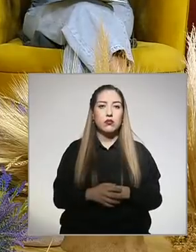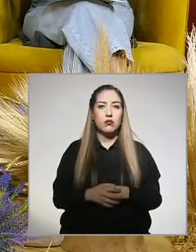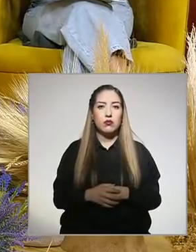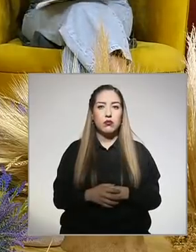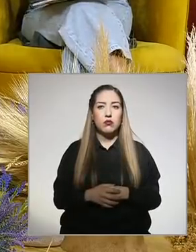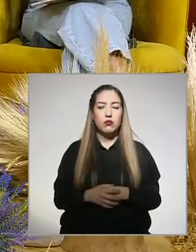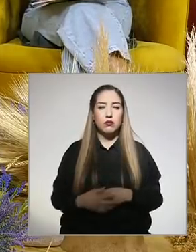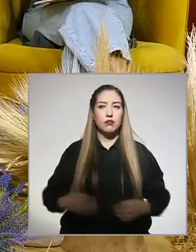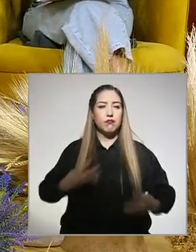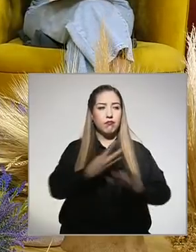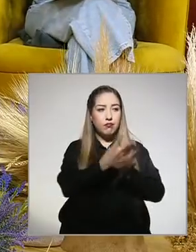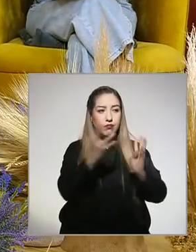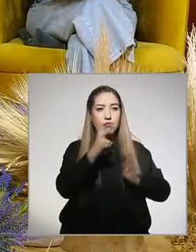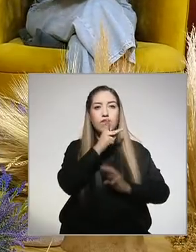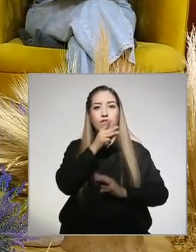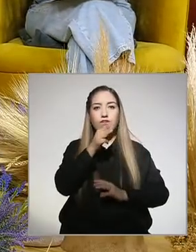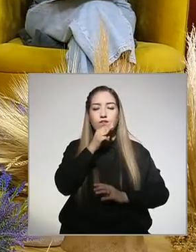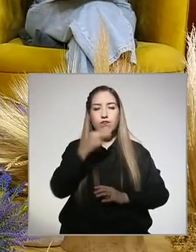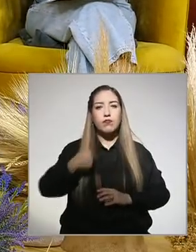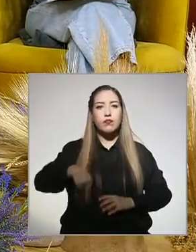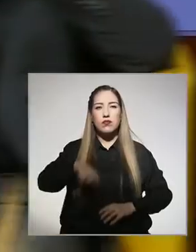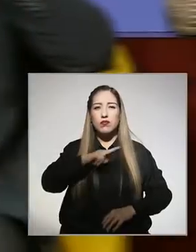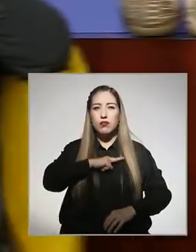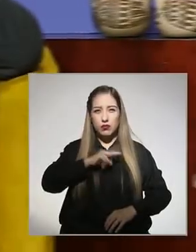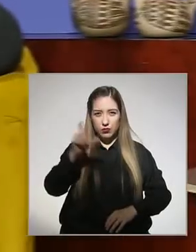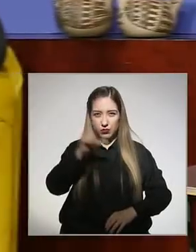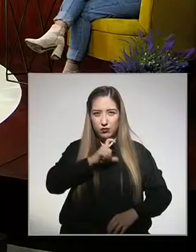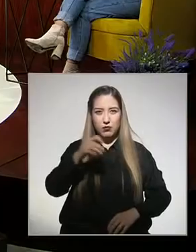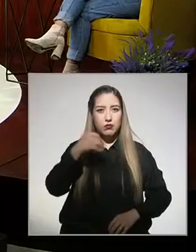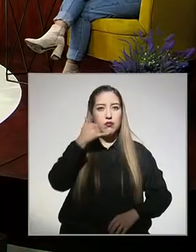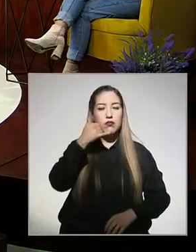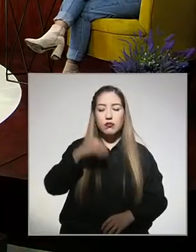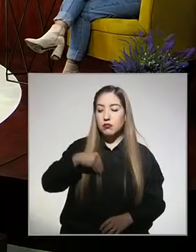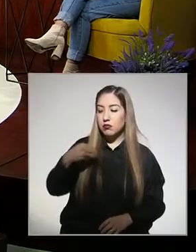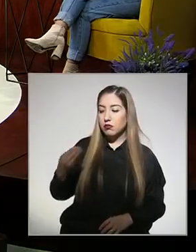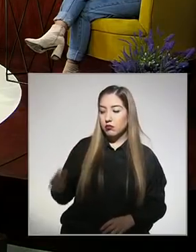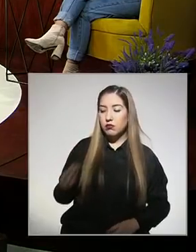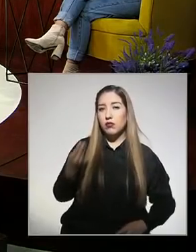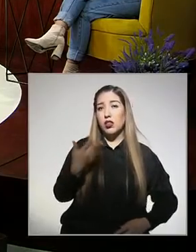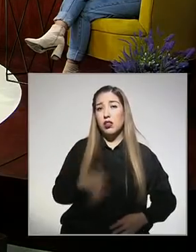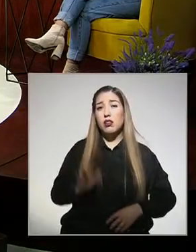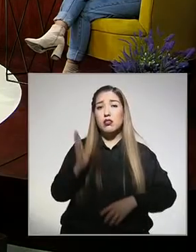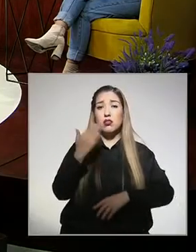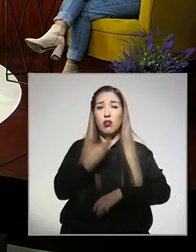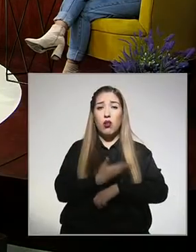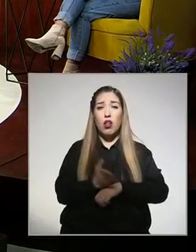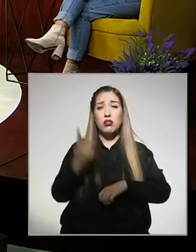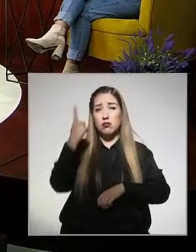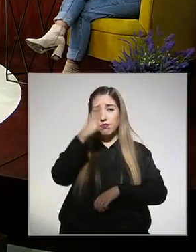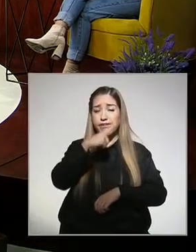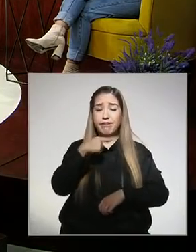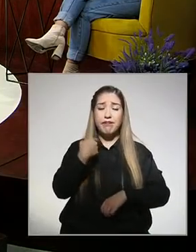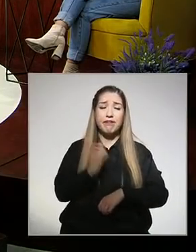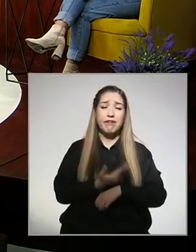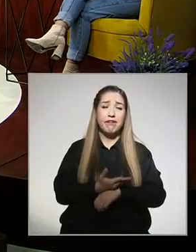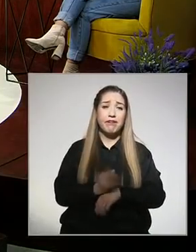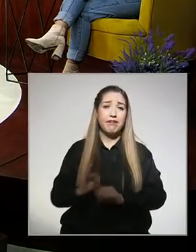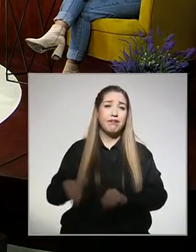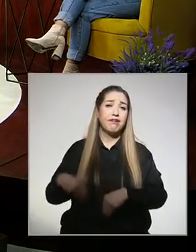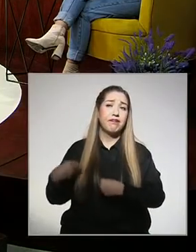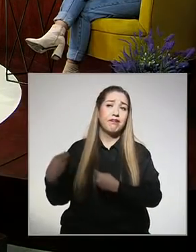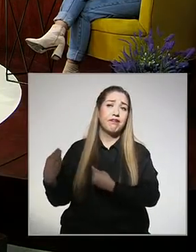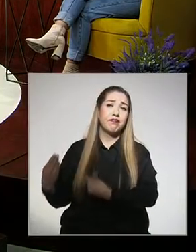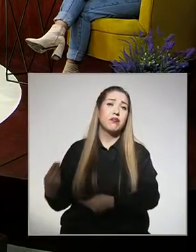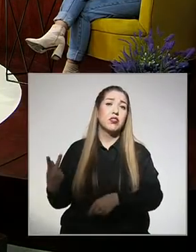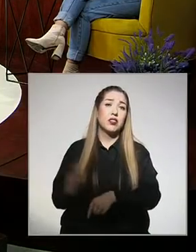como papás estamos evitando o estamos ganando al momento de darle un celular 10 horas al día al hijo? ¿Qué es lo que no es en lo que no estamos participando?